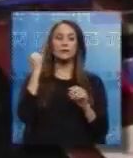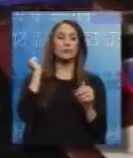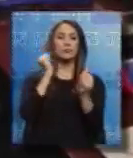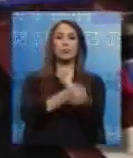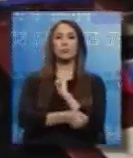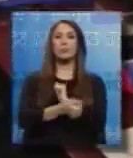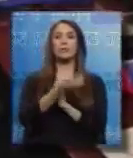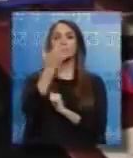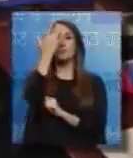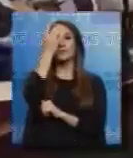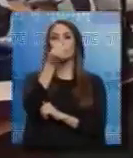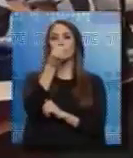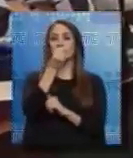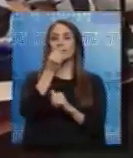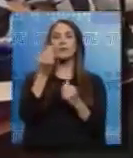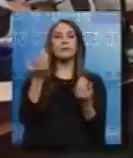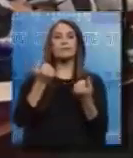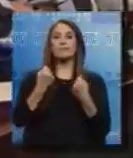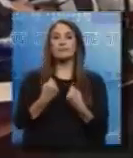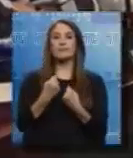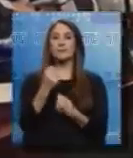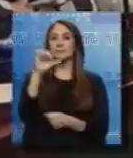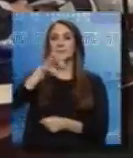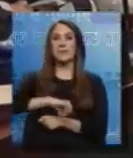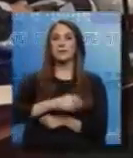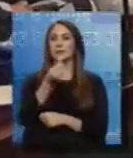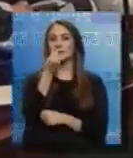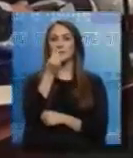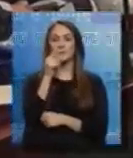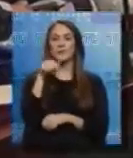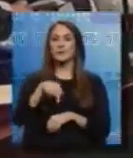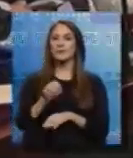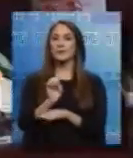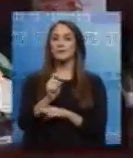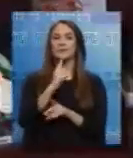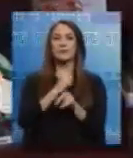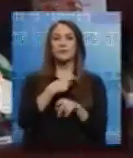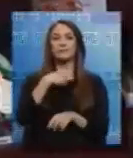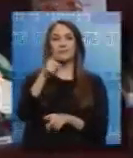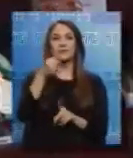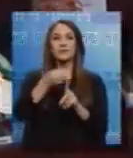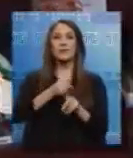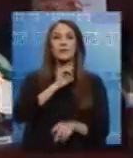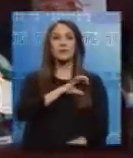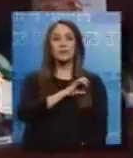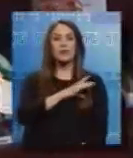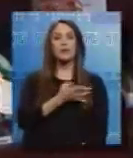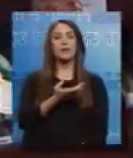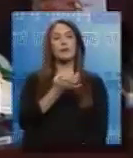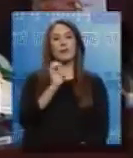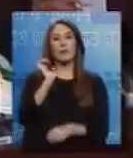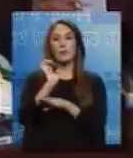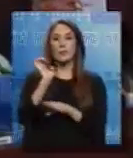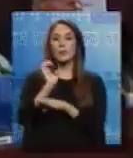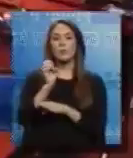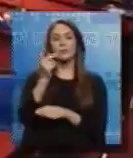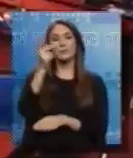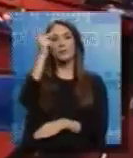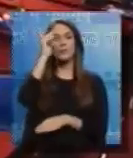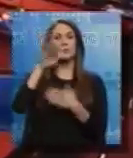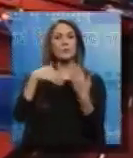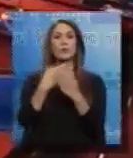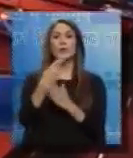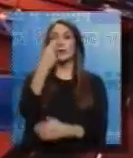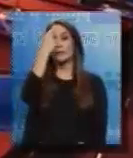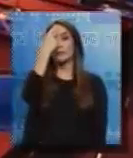mala nutrición en el Ecuador. En este encuentro se intercambiarán experiencias con expertos de Chile, Perú, Colombia y República